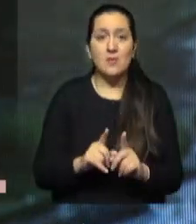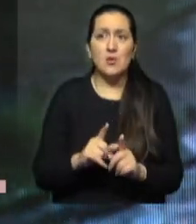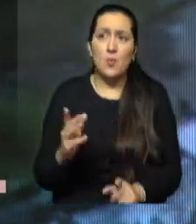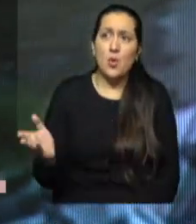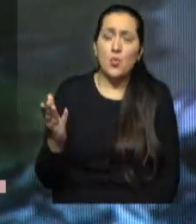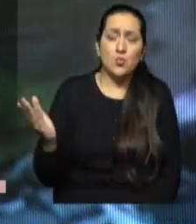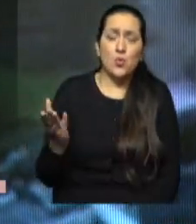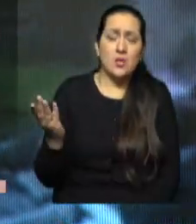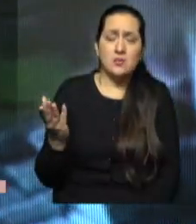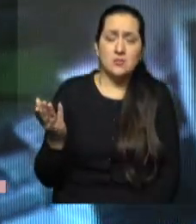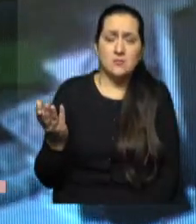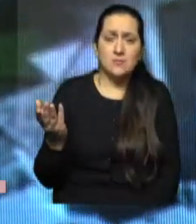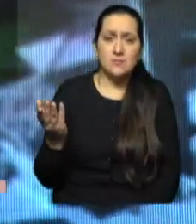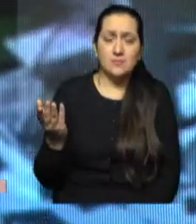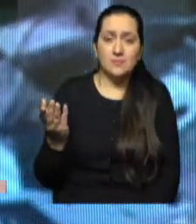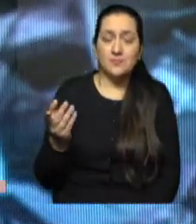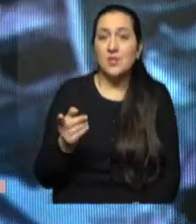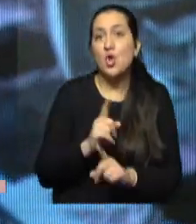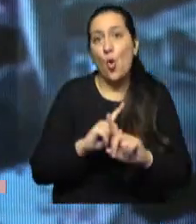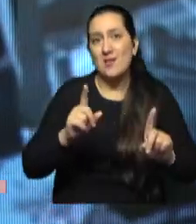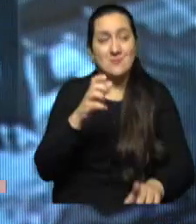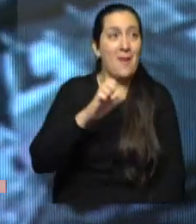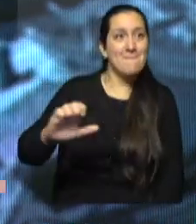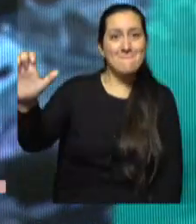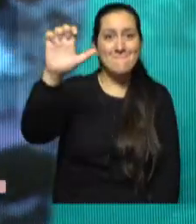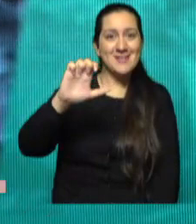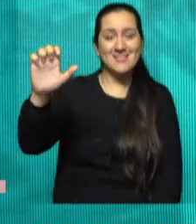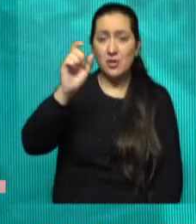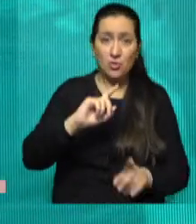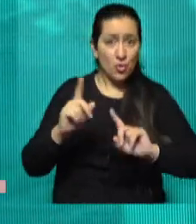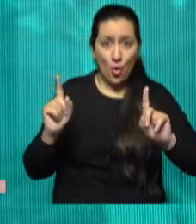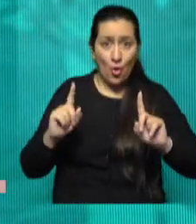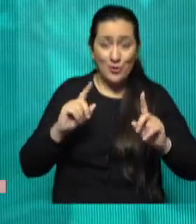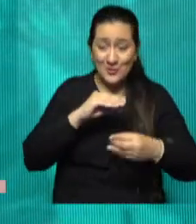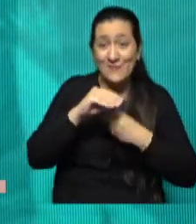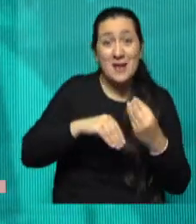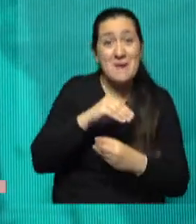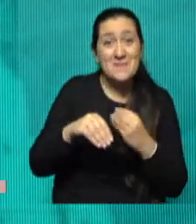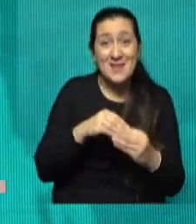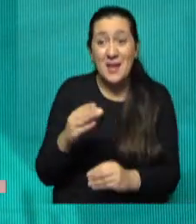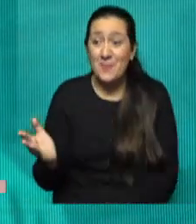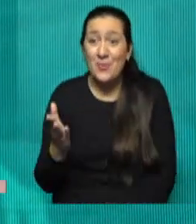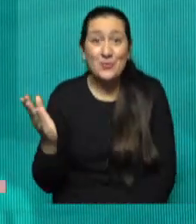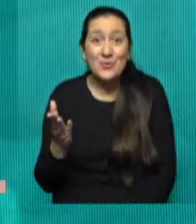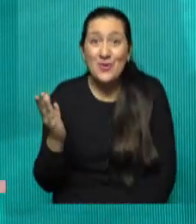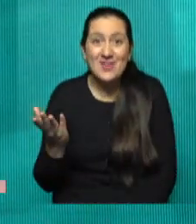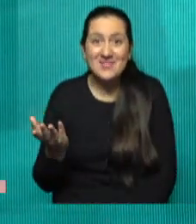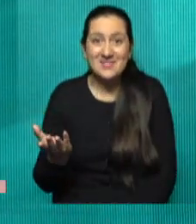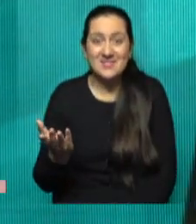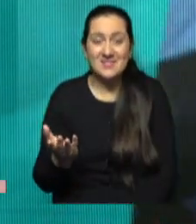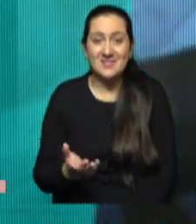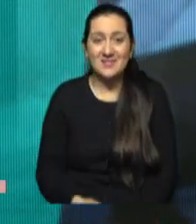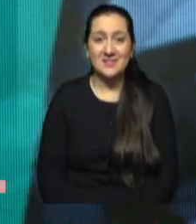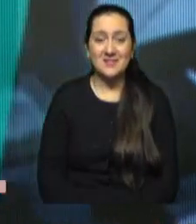que es un perfil no es un empresario es un familiar mediano claro son todos productores familiares